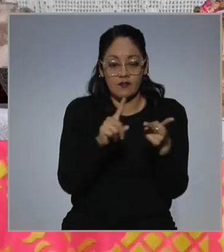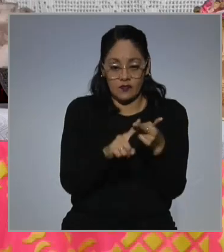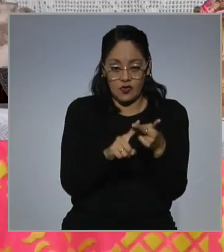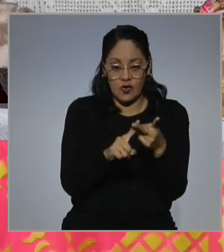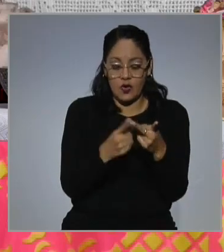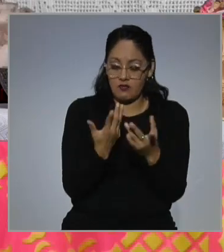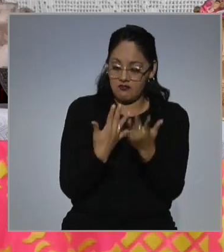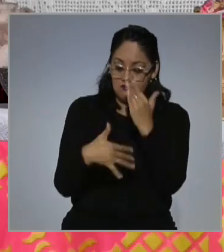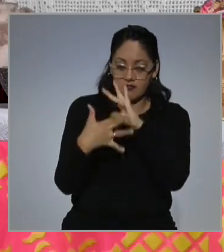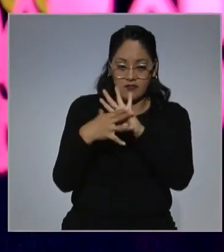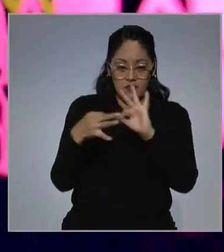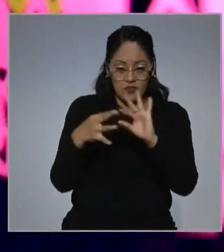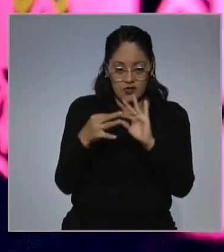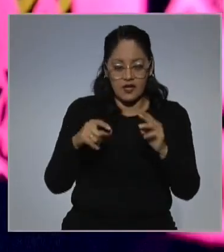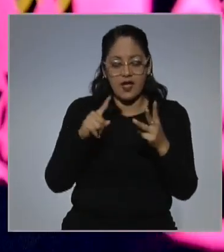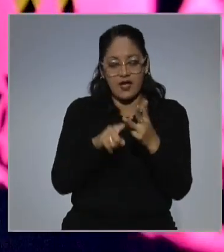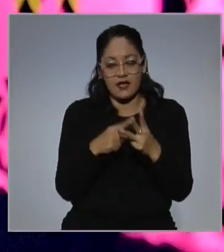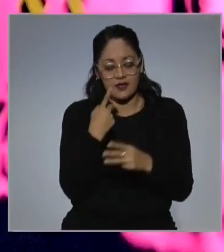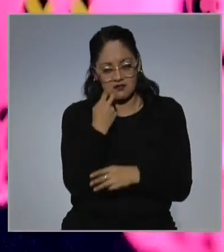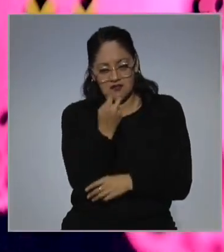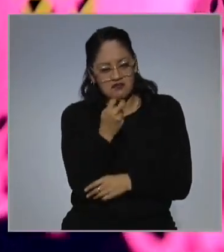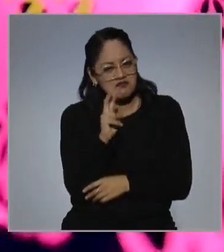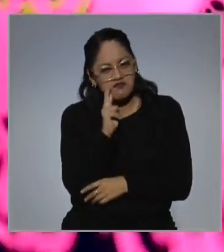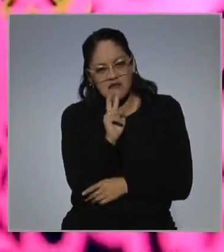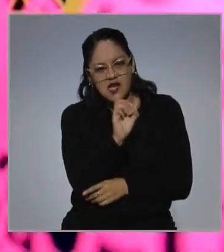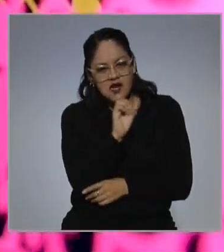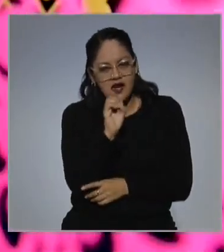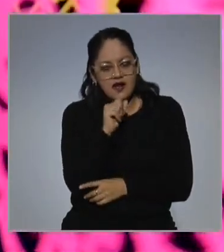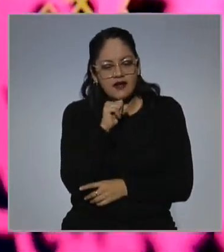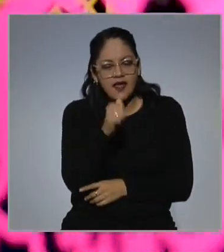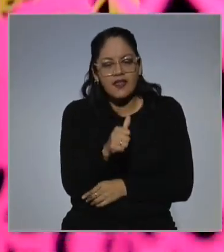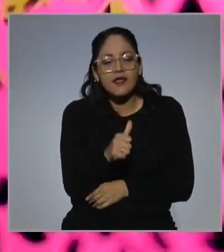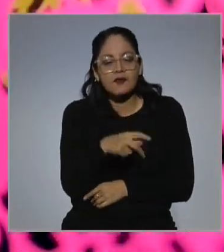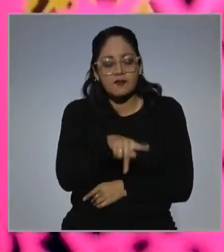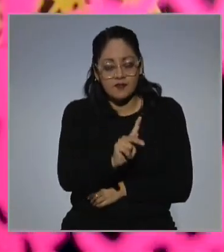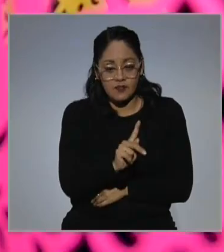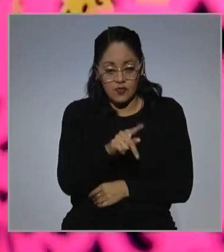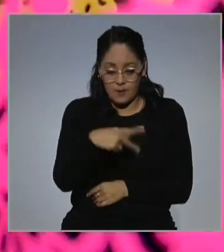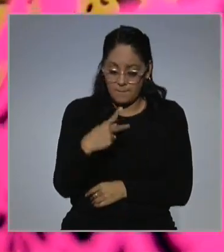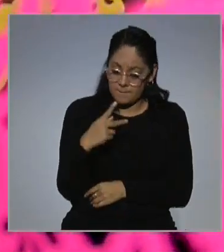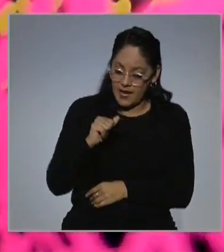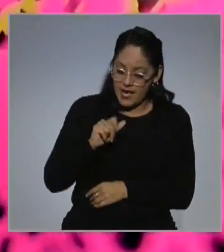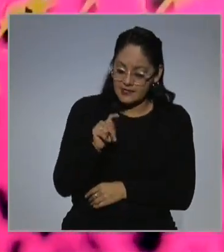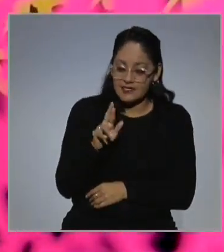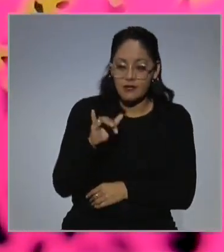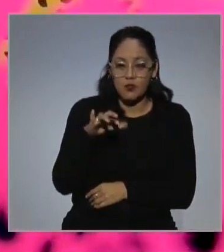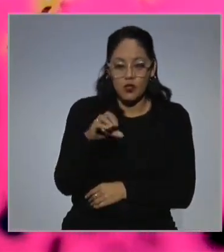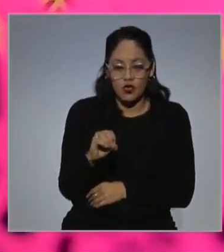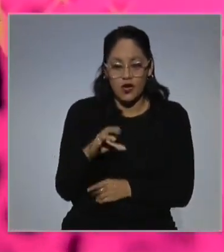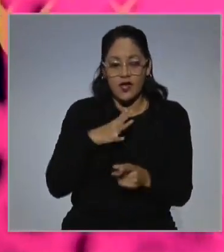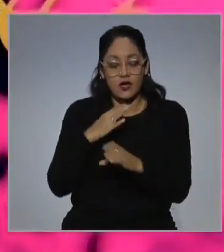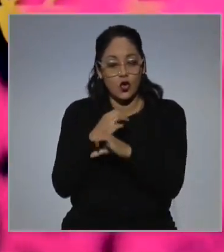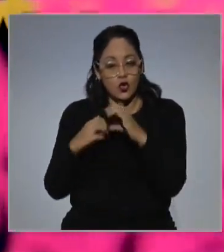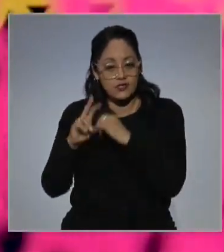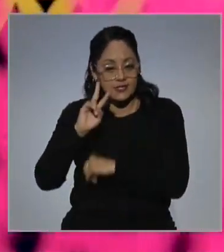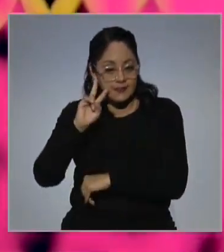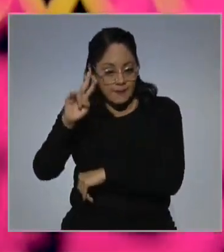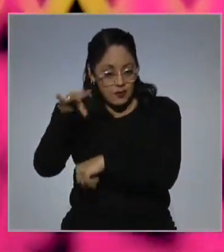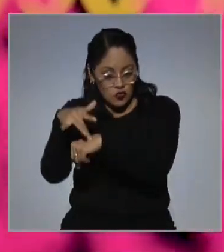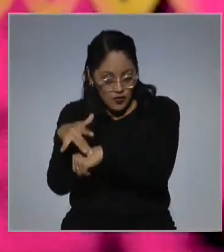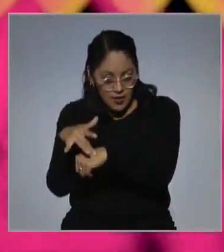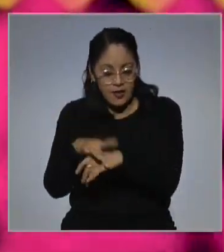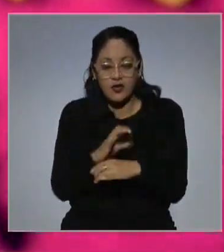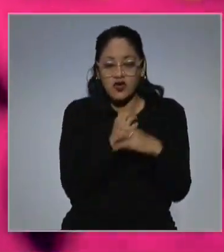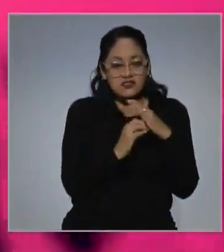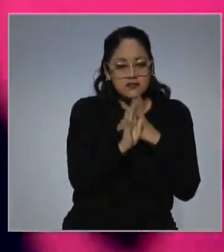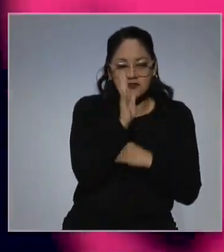y también intangible, porque el patrimonio está dividido en tangible e intangible. Y si